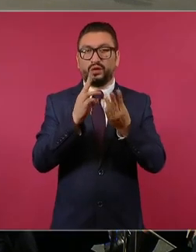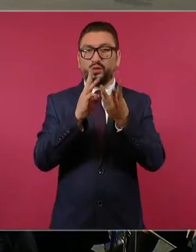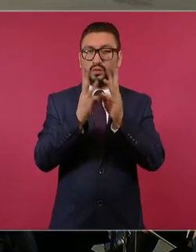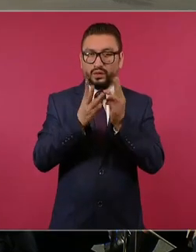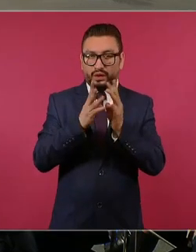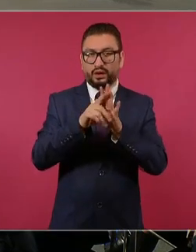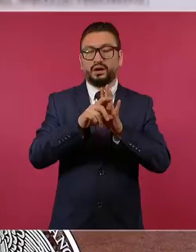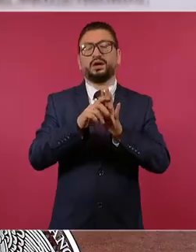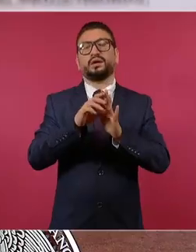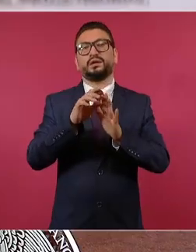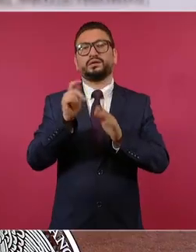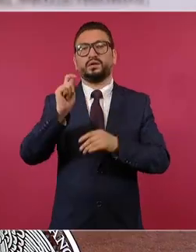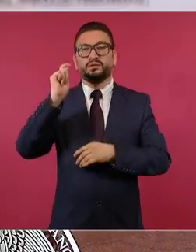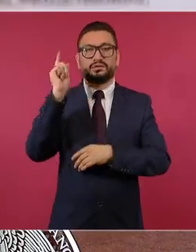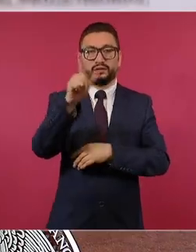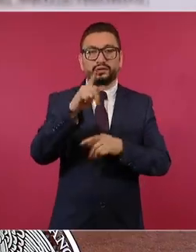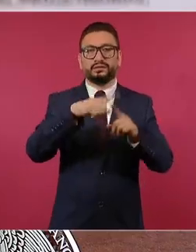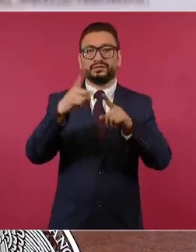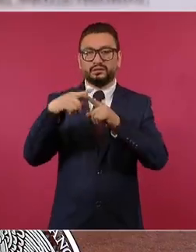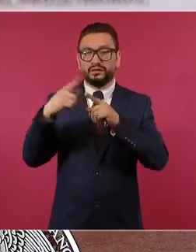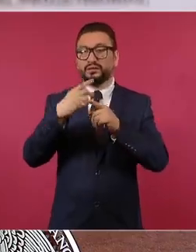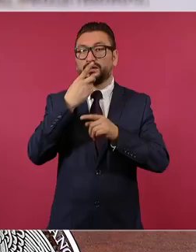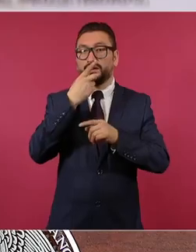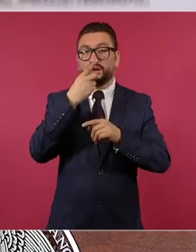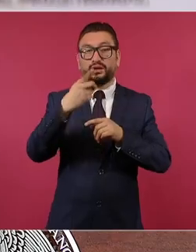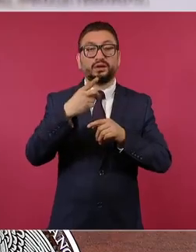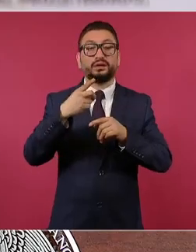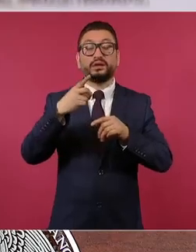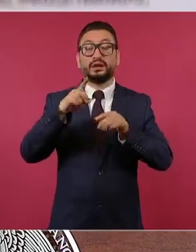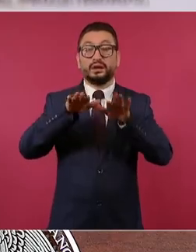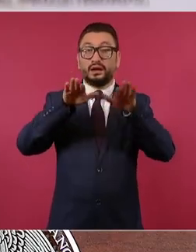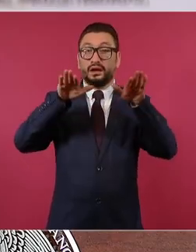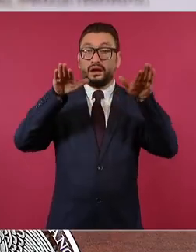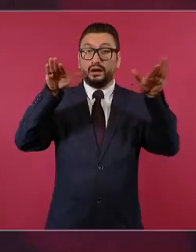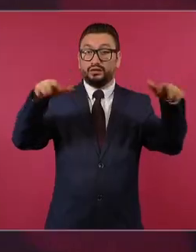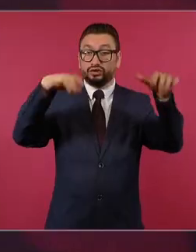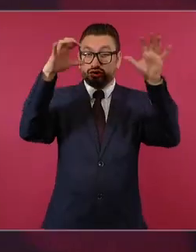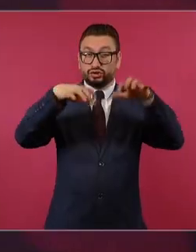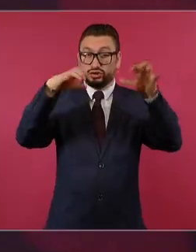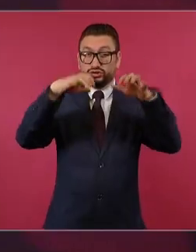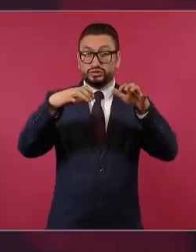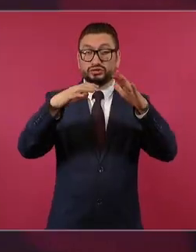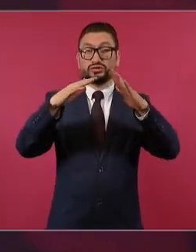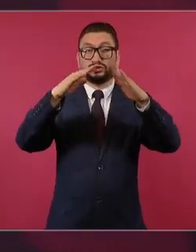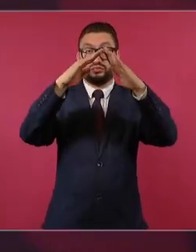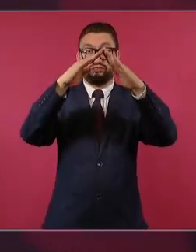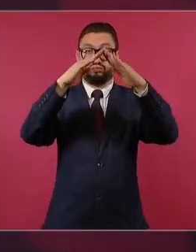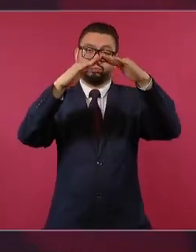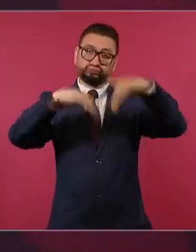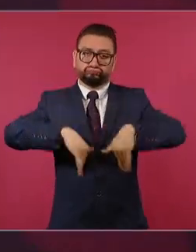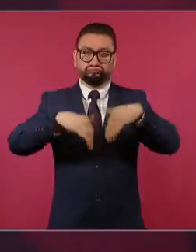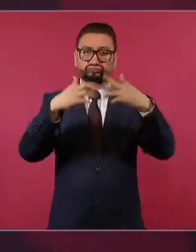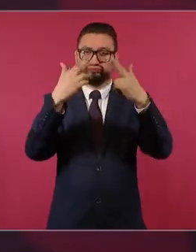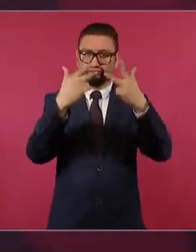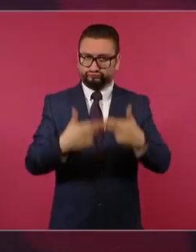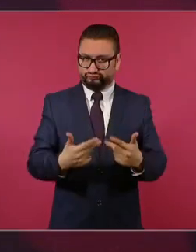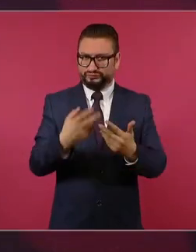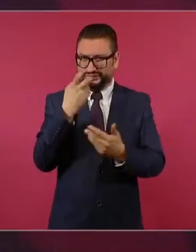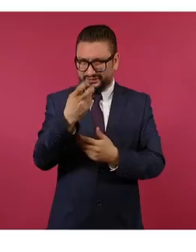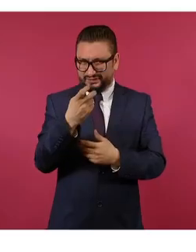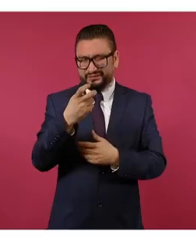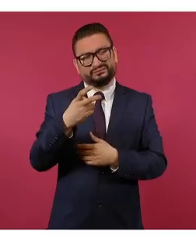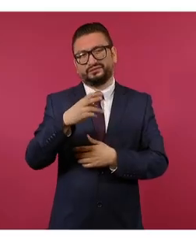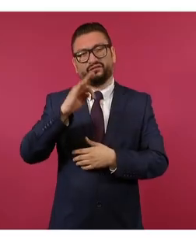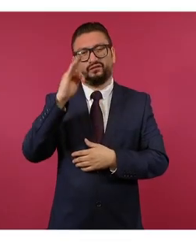Telegram, según las cuales el techo del AIFA se habría colapsado tras las lluvias torrenciales de los últimos días. Pero ¿qué creen? Sí, fue